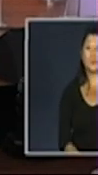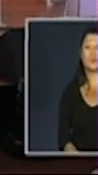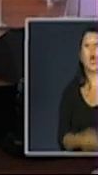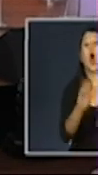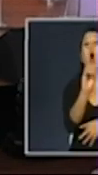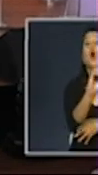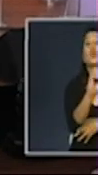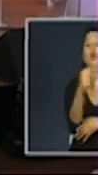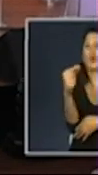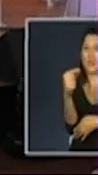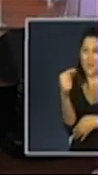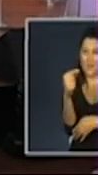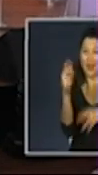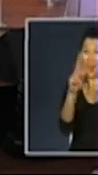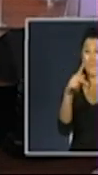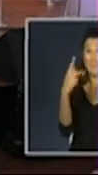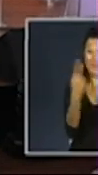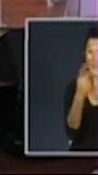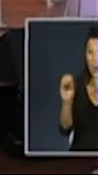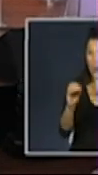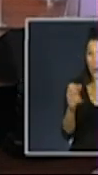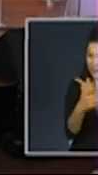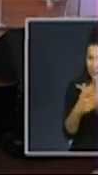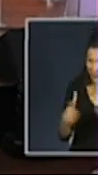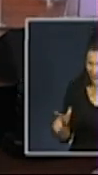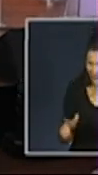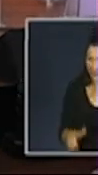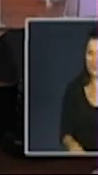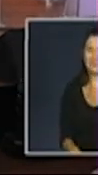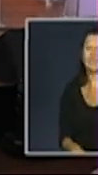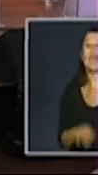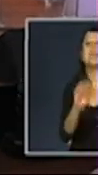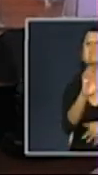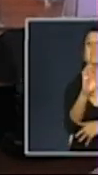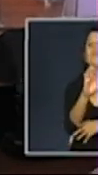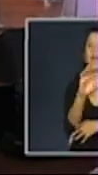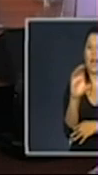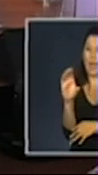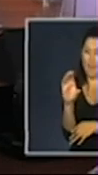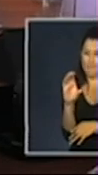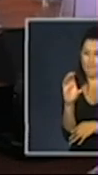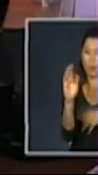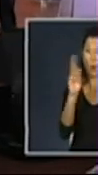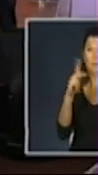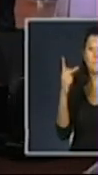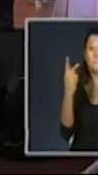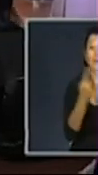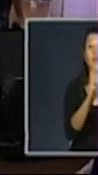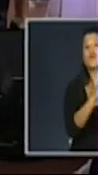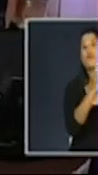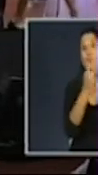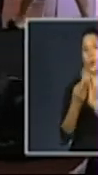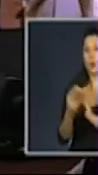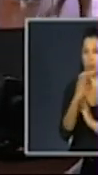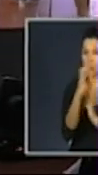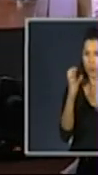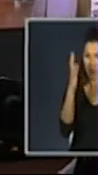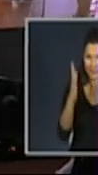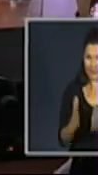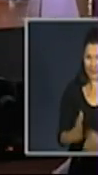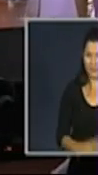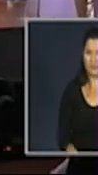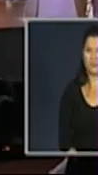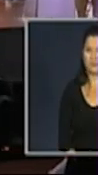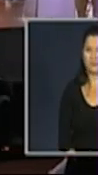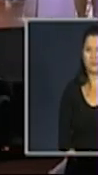puesto de la presidencia, pero otros participan en doble postulación que iban por la candidatura a la diputación, y por eso yo